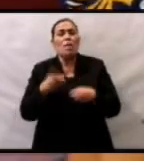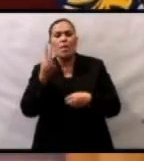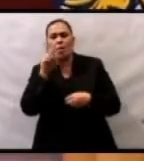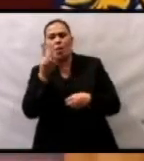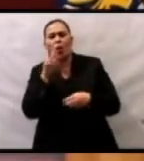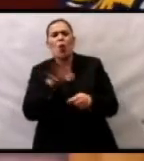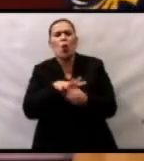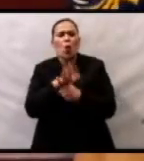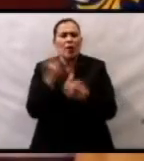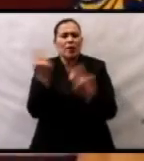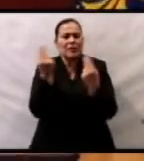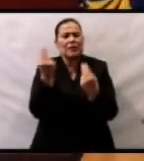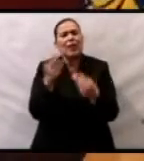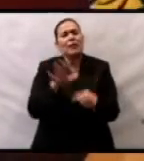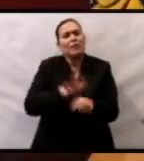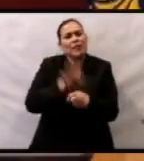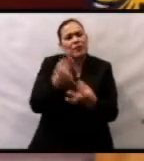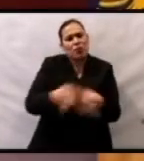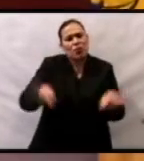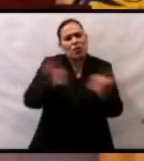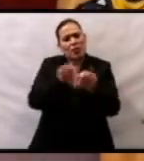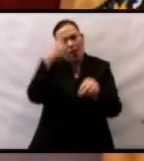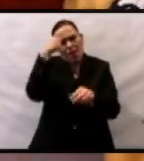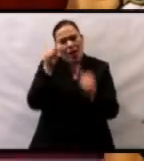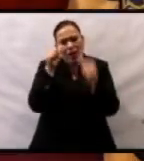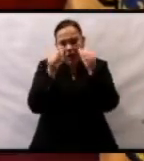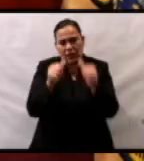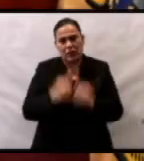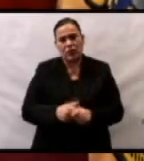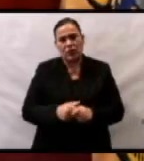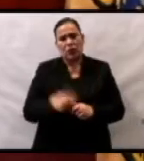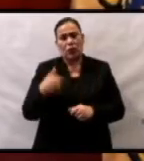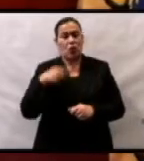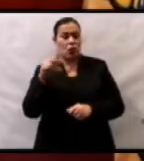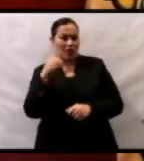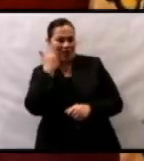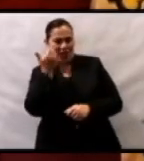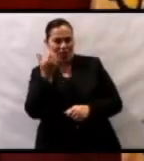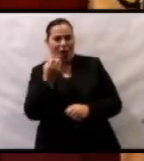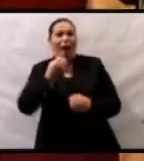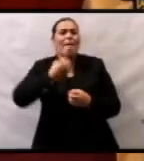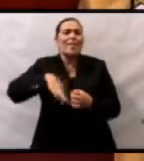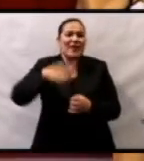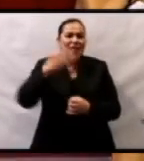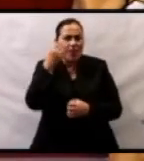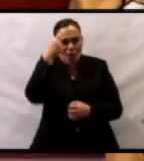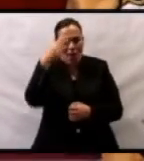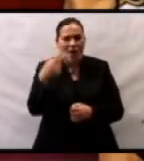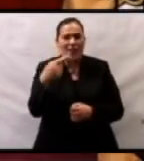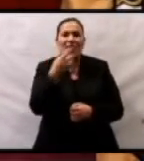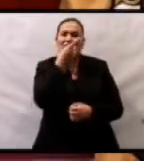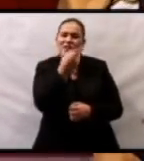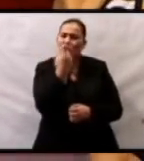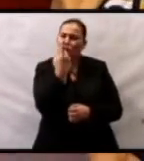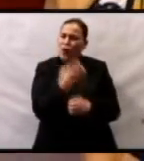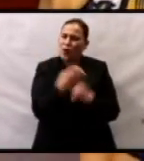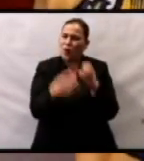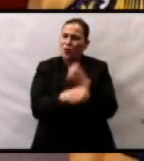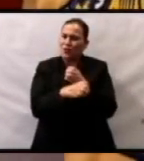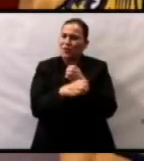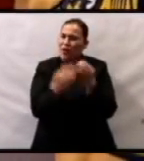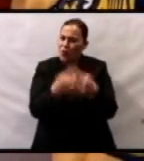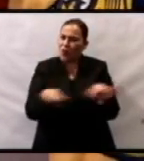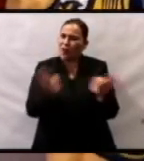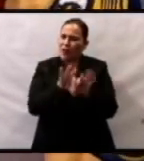tantas necesidades que hay. En particular, no quiero desaprovechar la oportunidad para decir quizá una de las cosas que desde el gobierno